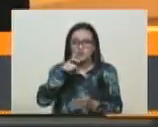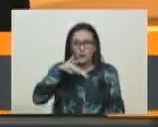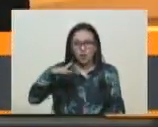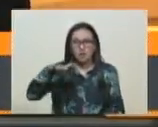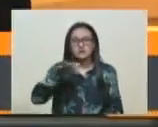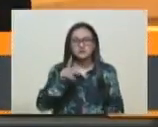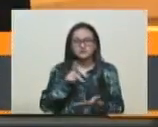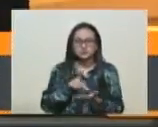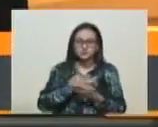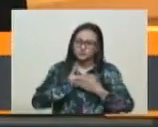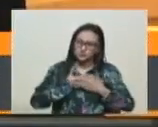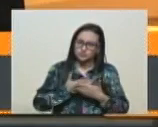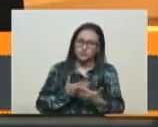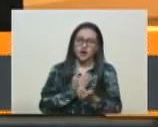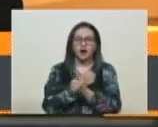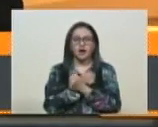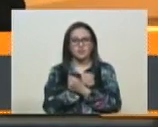amor,